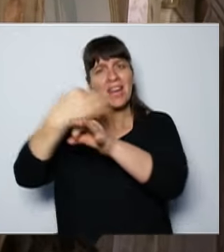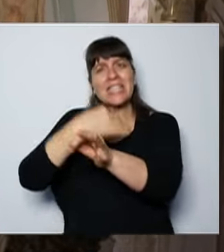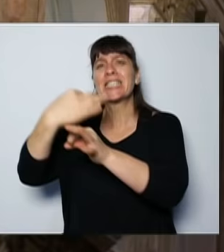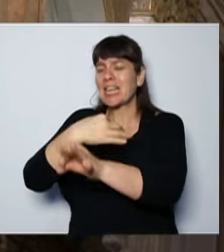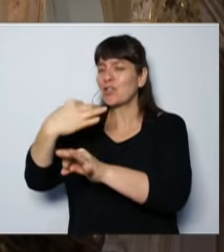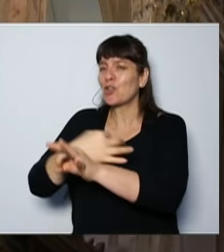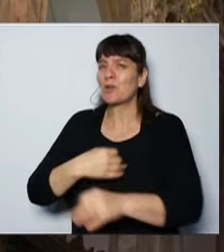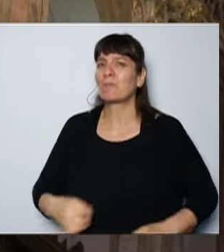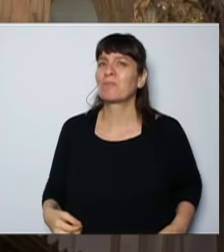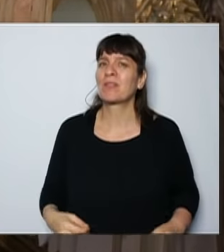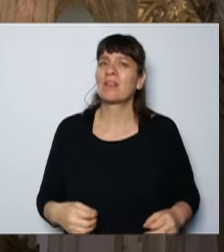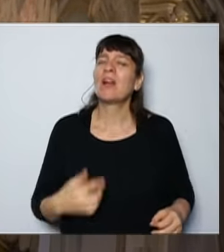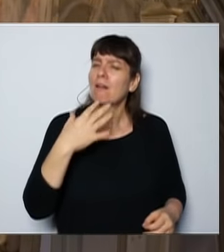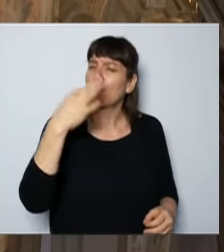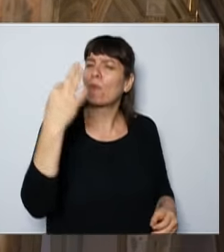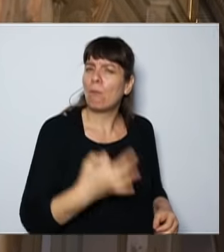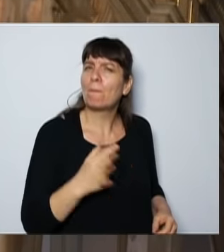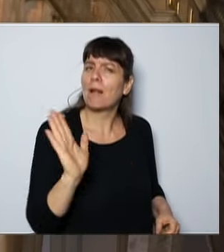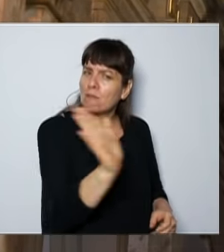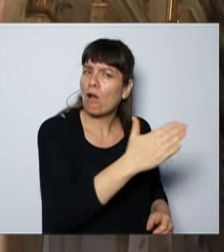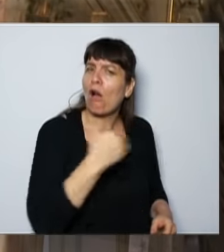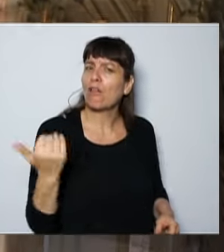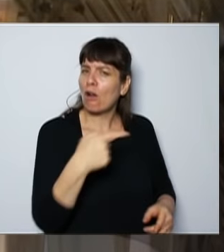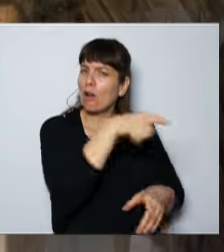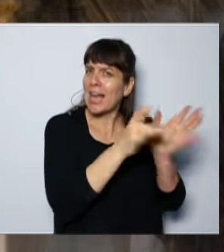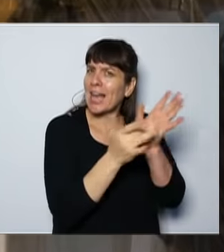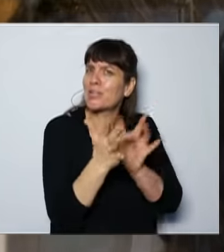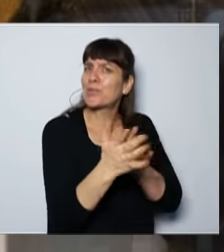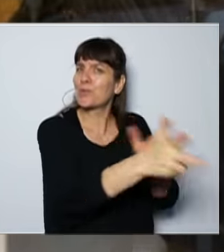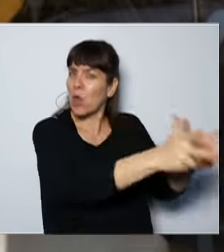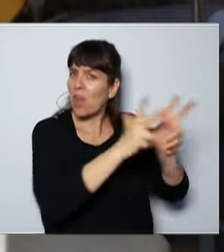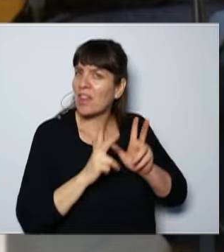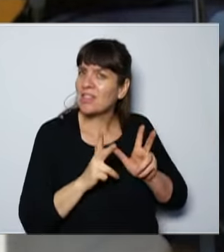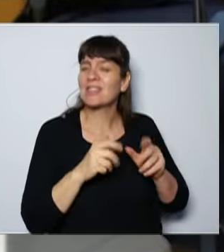por Monseñor Ernesto Llobando, Obispo Auxiliar de Buenos Aires.